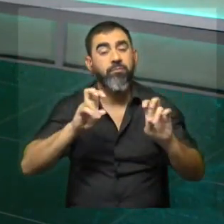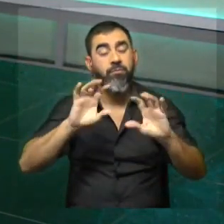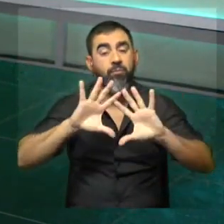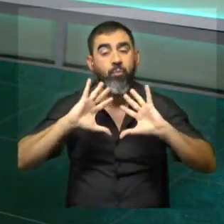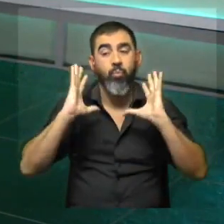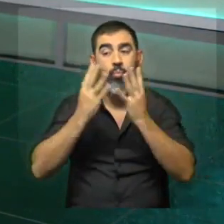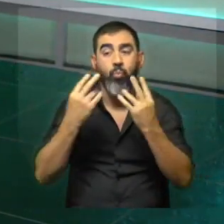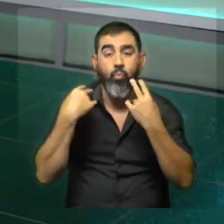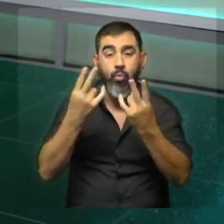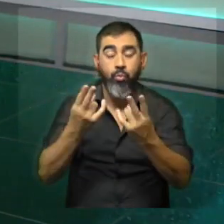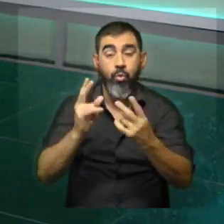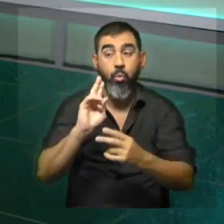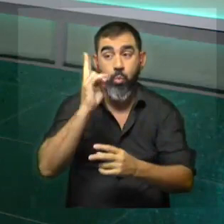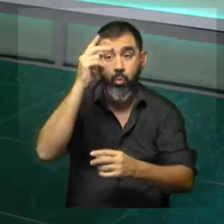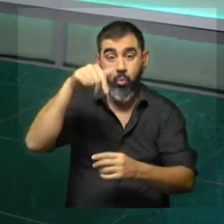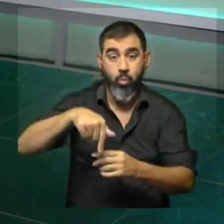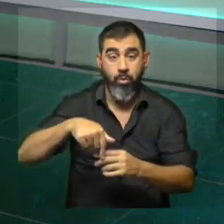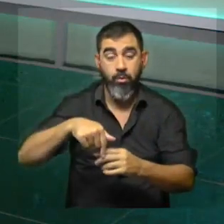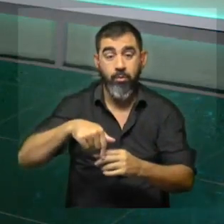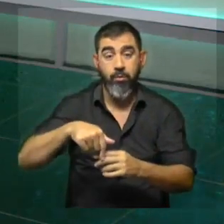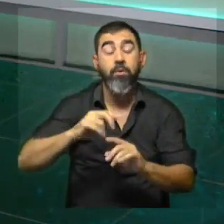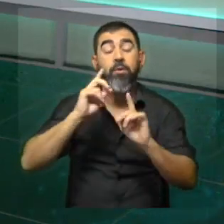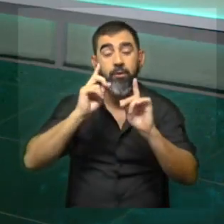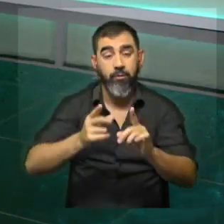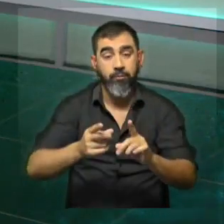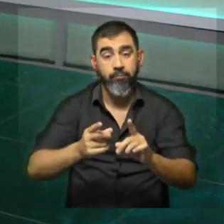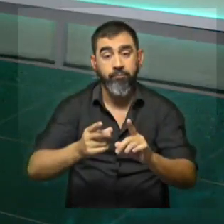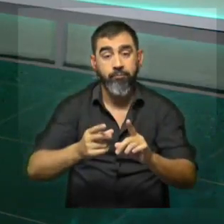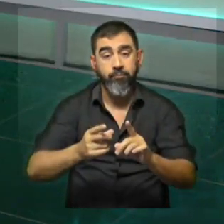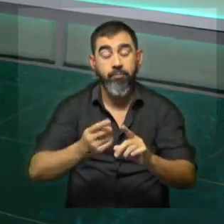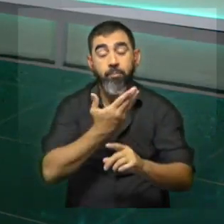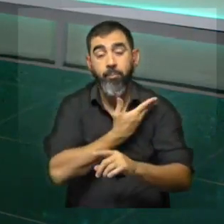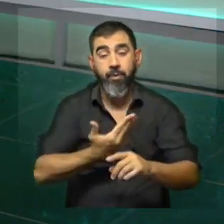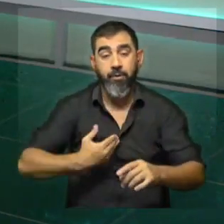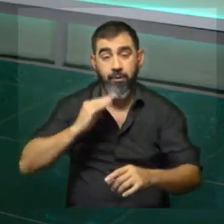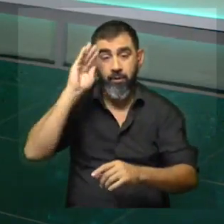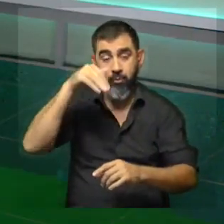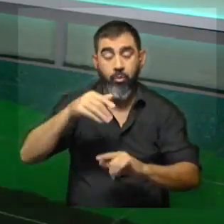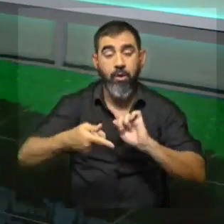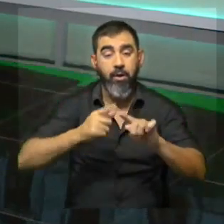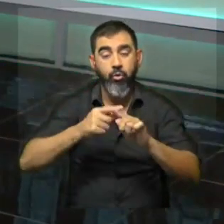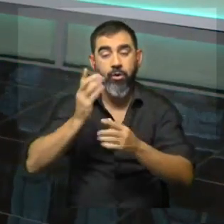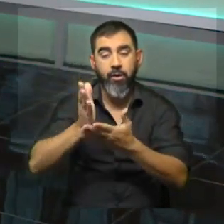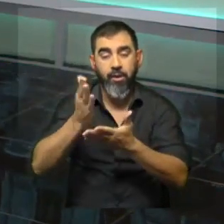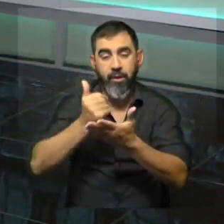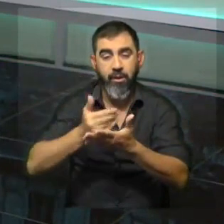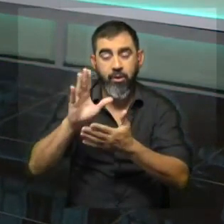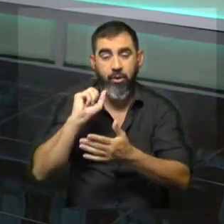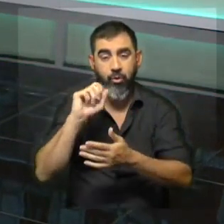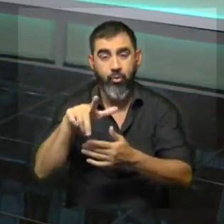todo el mundo en desde Uruguay además también se bueno el presidente de la república cancillería emitieron mensajes